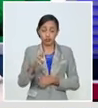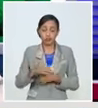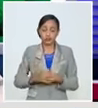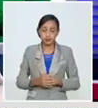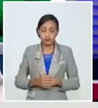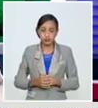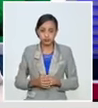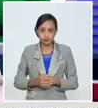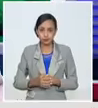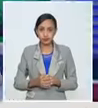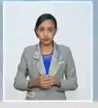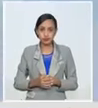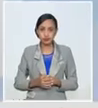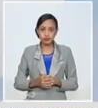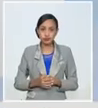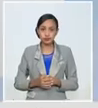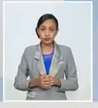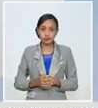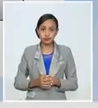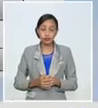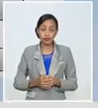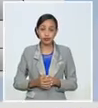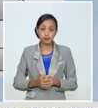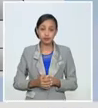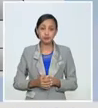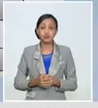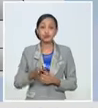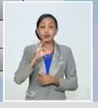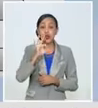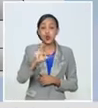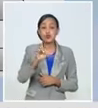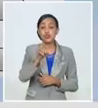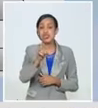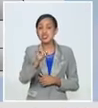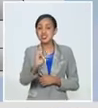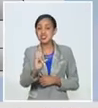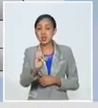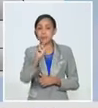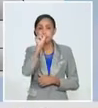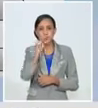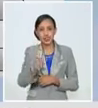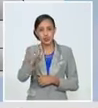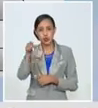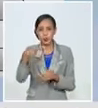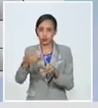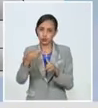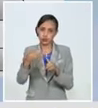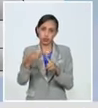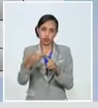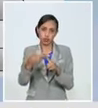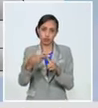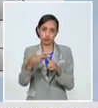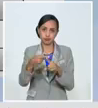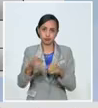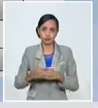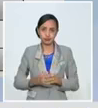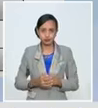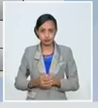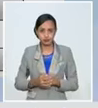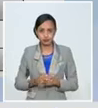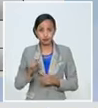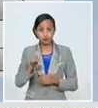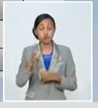se diagnosticaron 816 personas con la COVID-19. Cifra